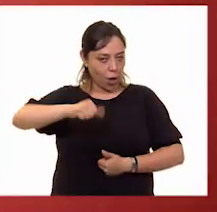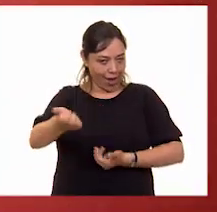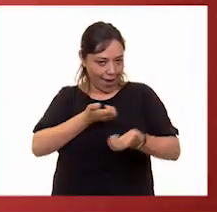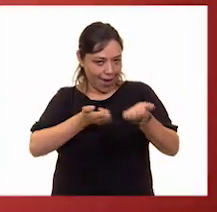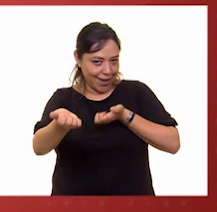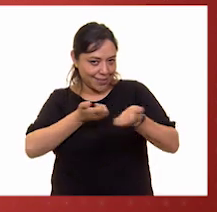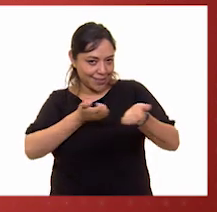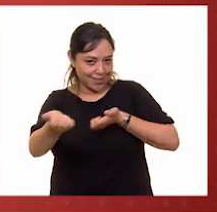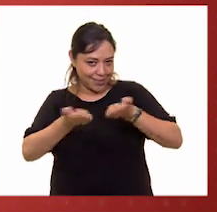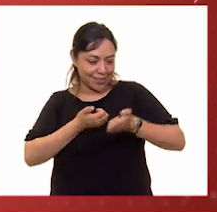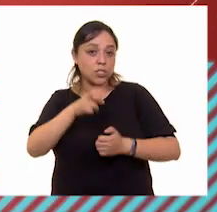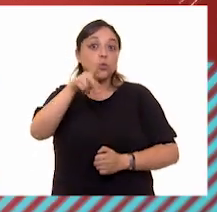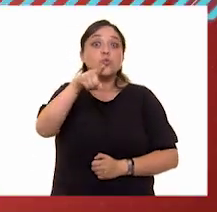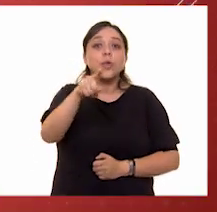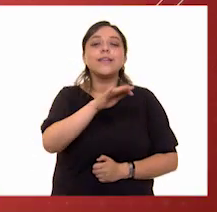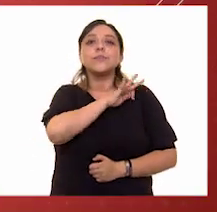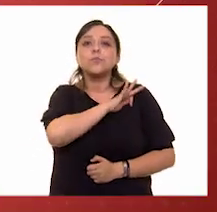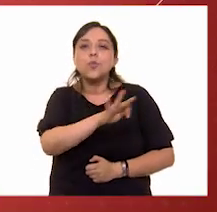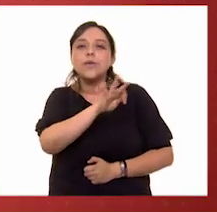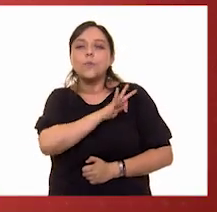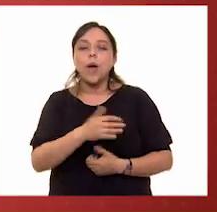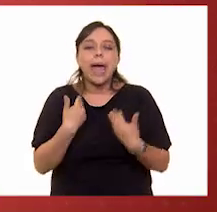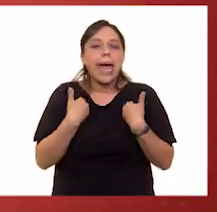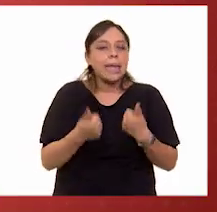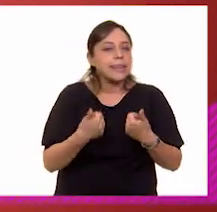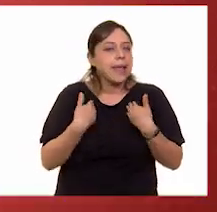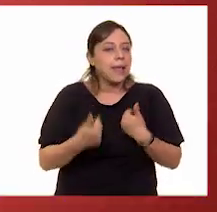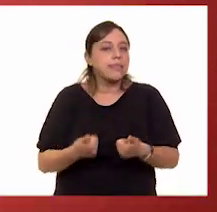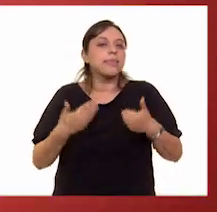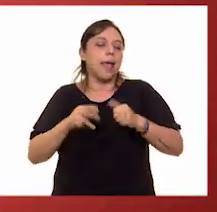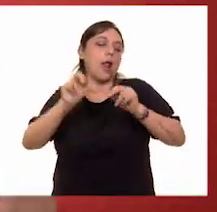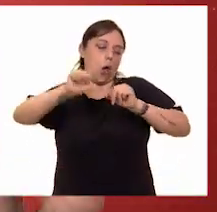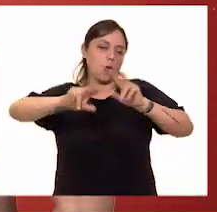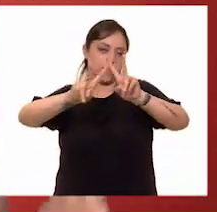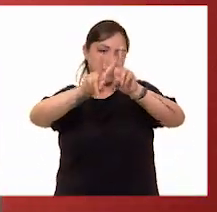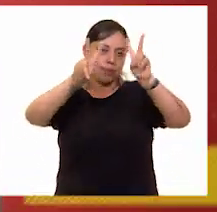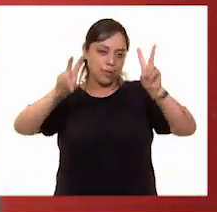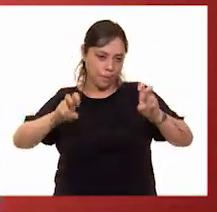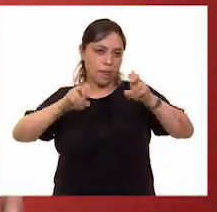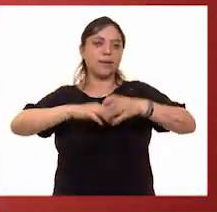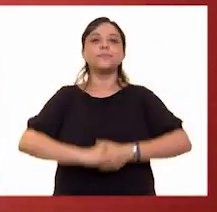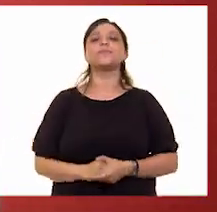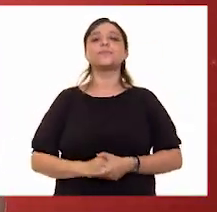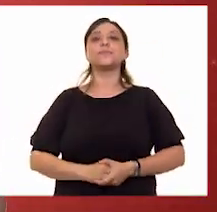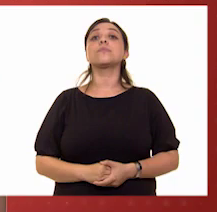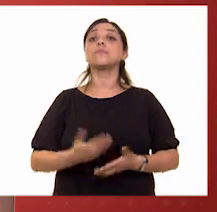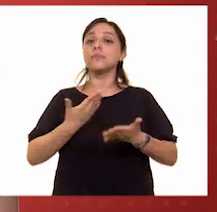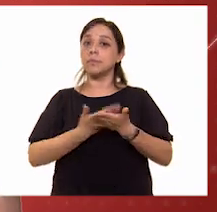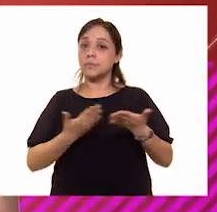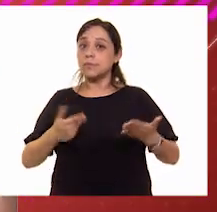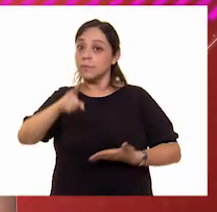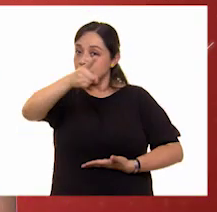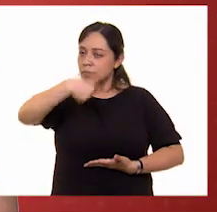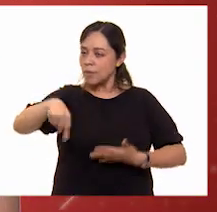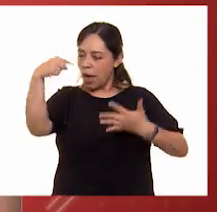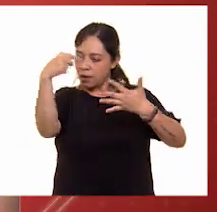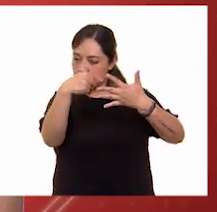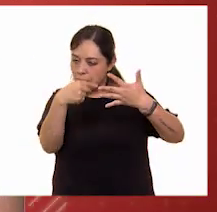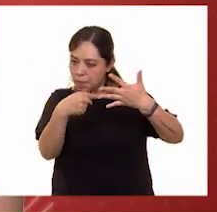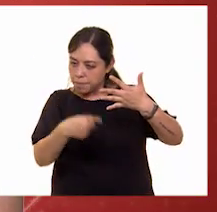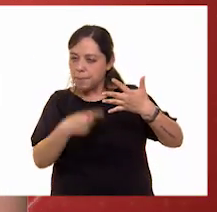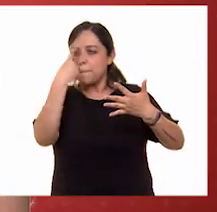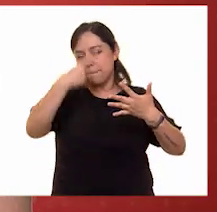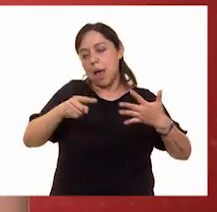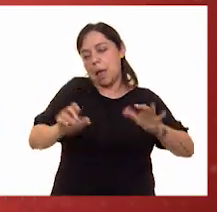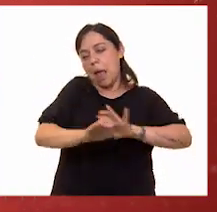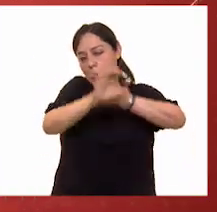y en general les haya permitido comprender de mejor manera el tema de hoy. Ahora cuentan con más elementos para emplear